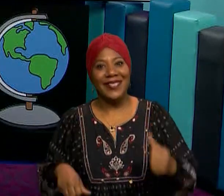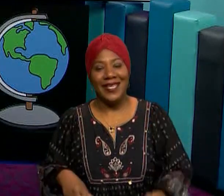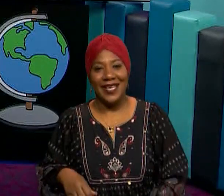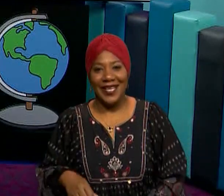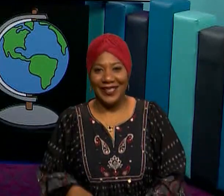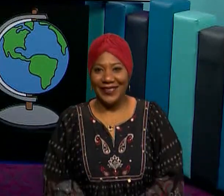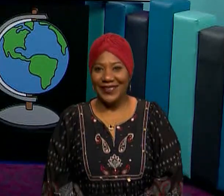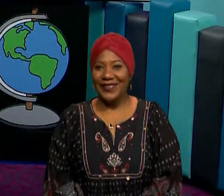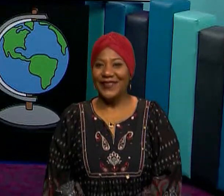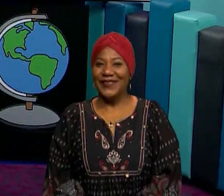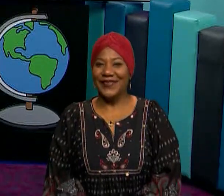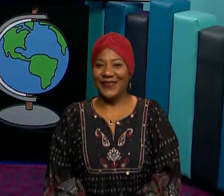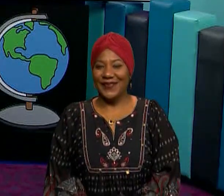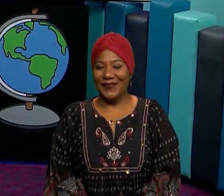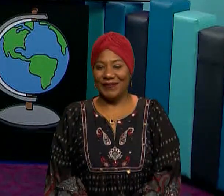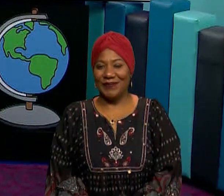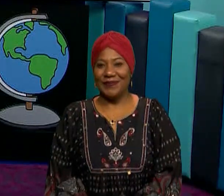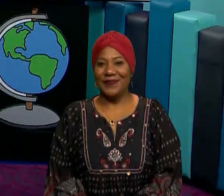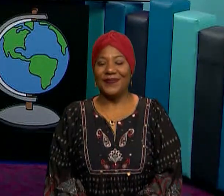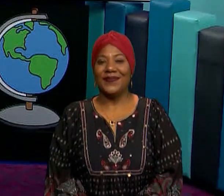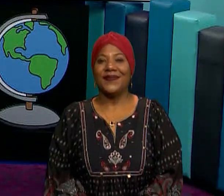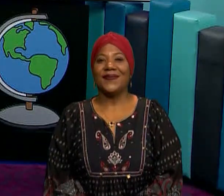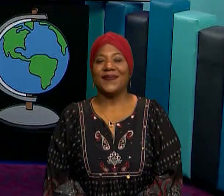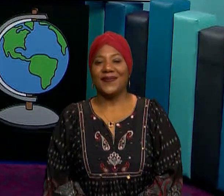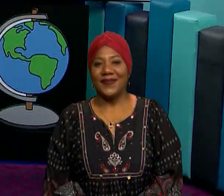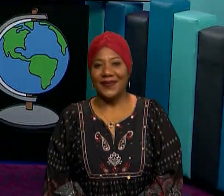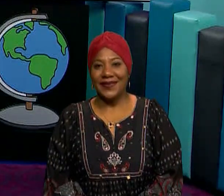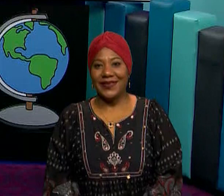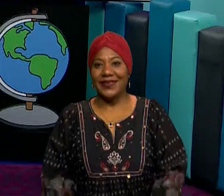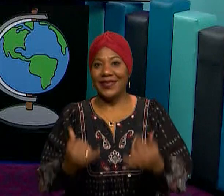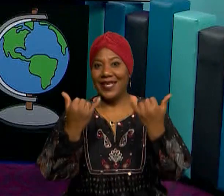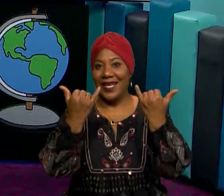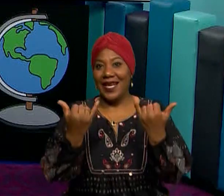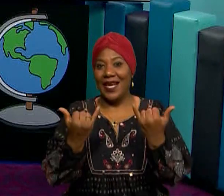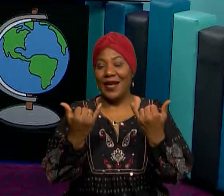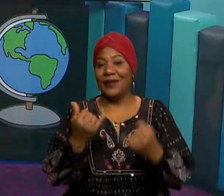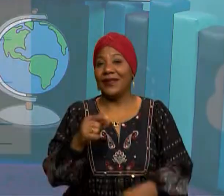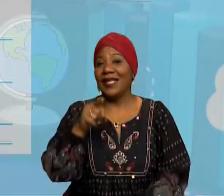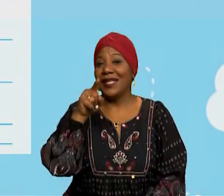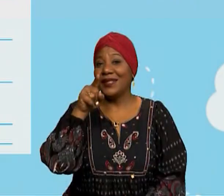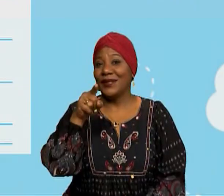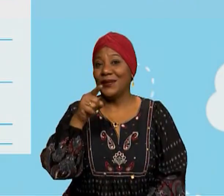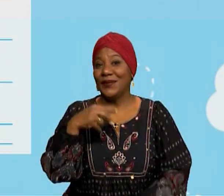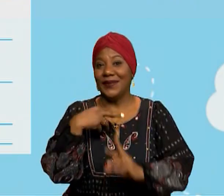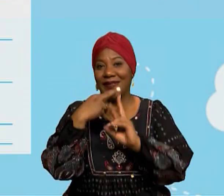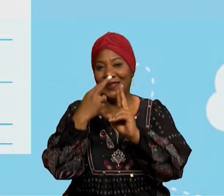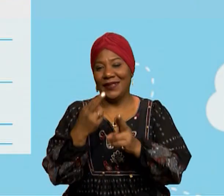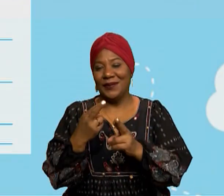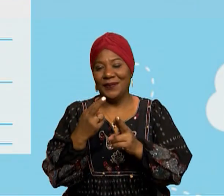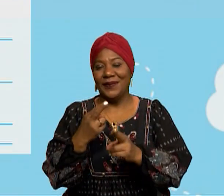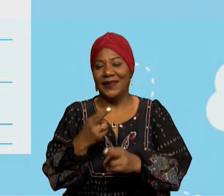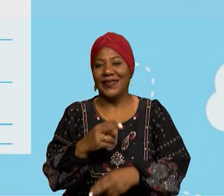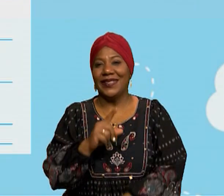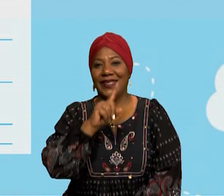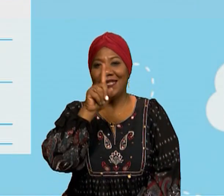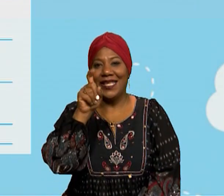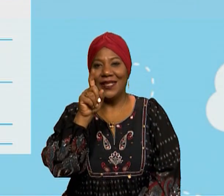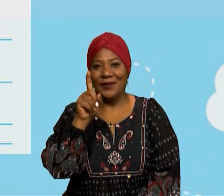mágico? Vamos a ver. Ahora es tu turno de responder las siguientes preguntas.